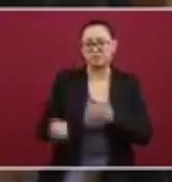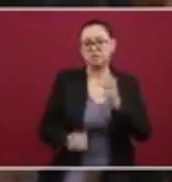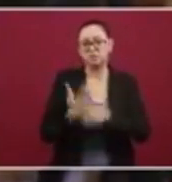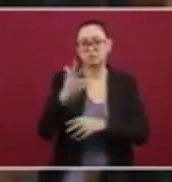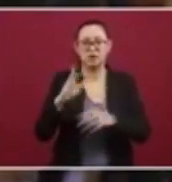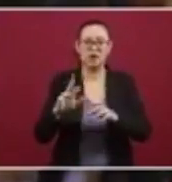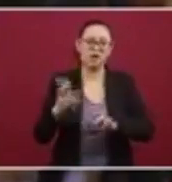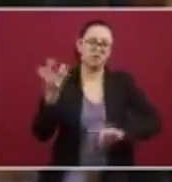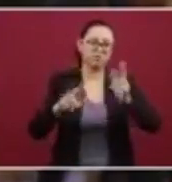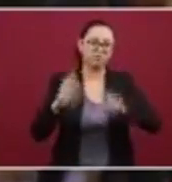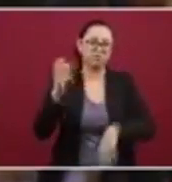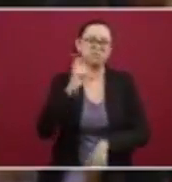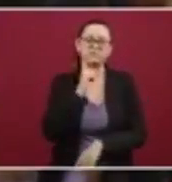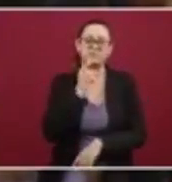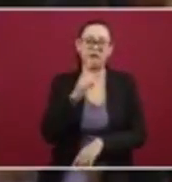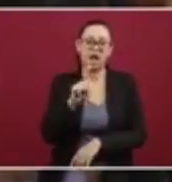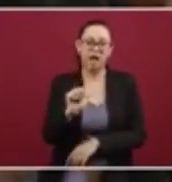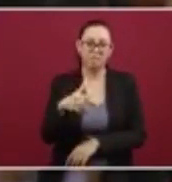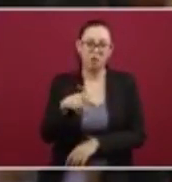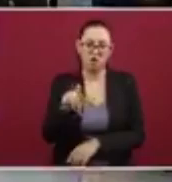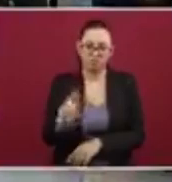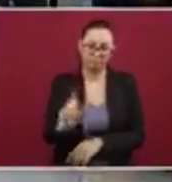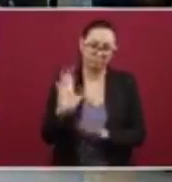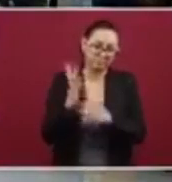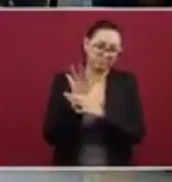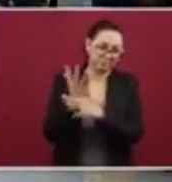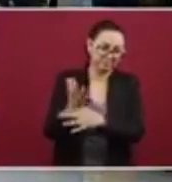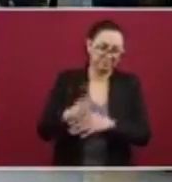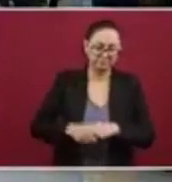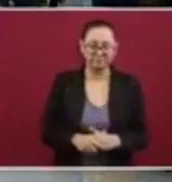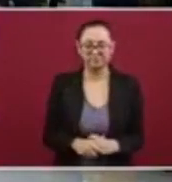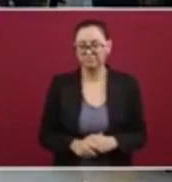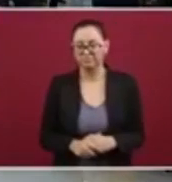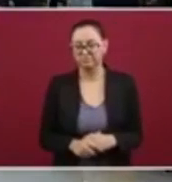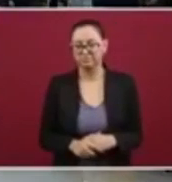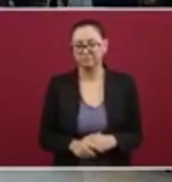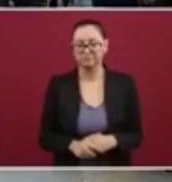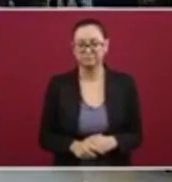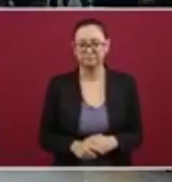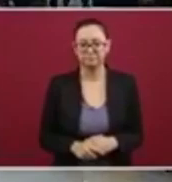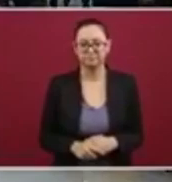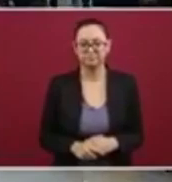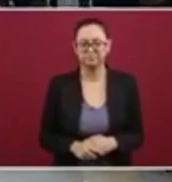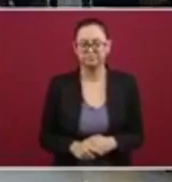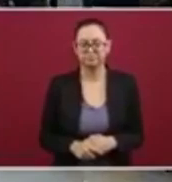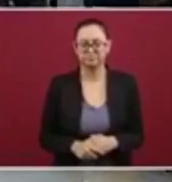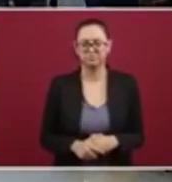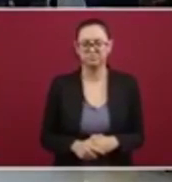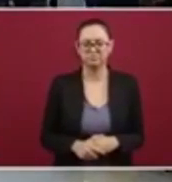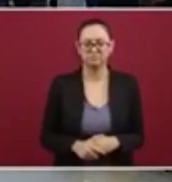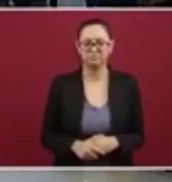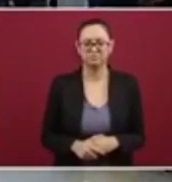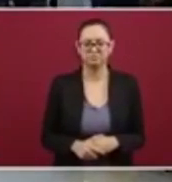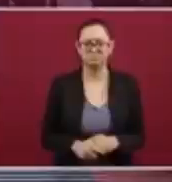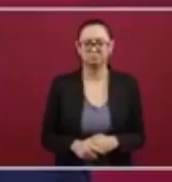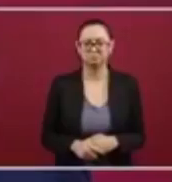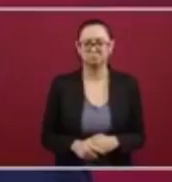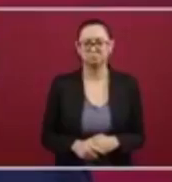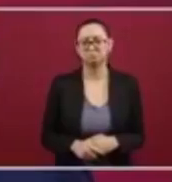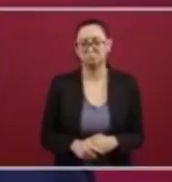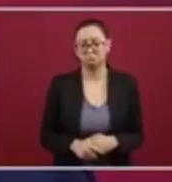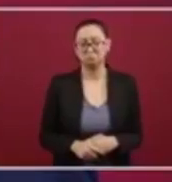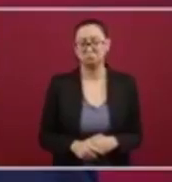que apunta que a casi 6 meses de su gobierno, México aún espera la cuarta transformación. Tienen todo el derecho